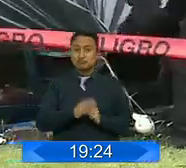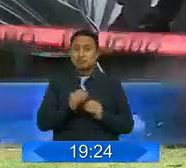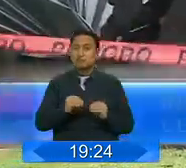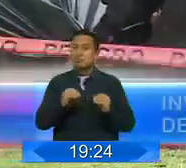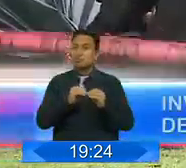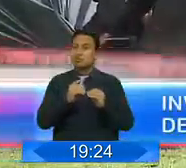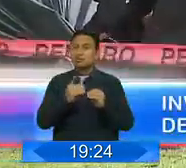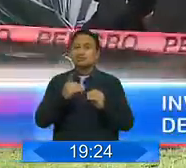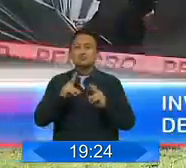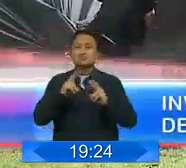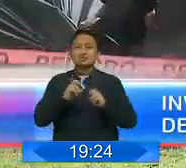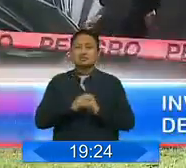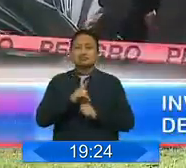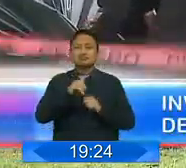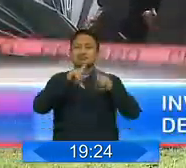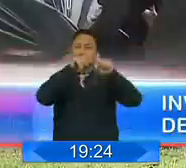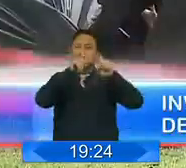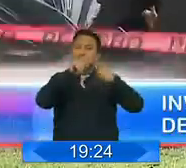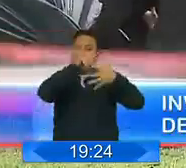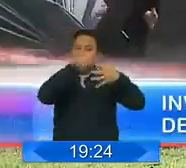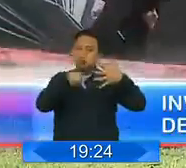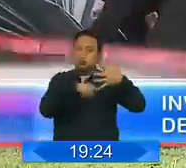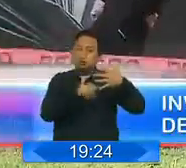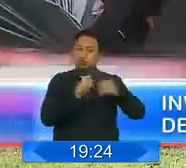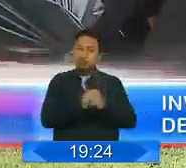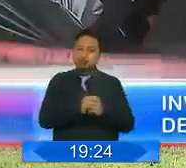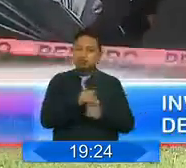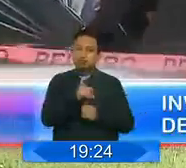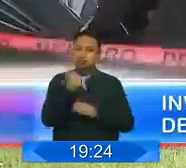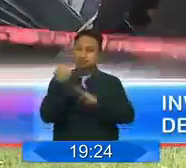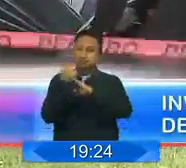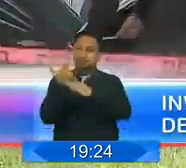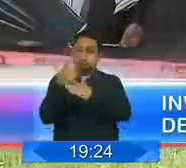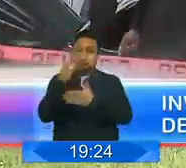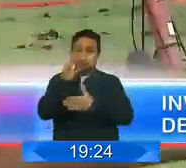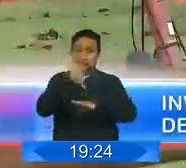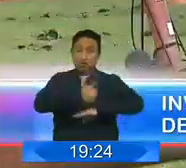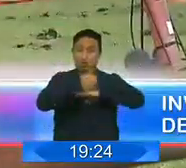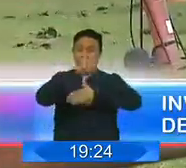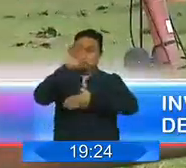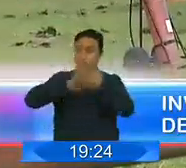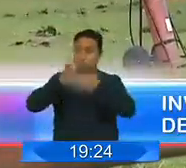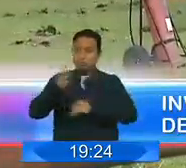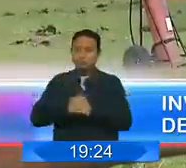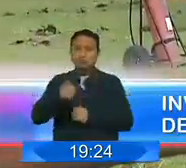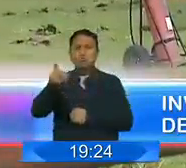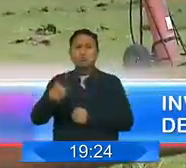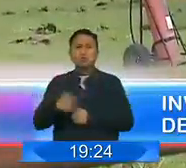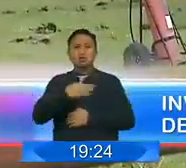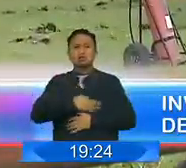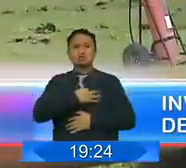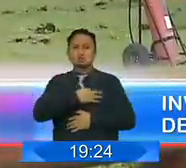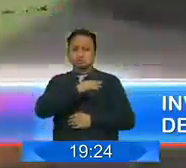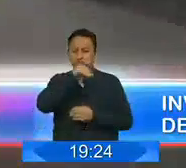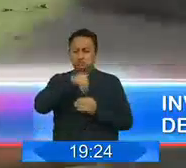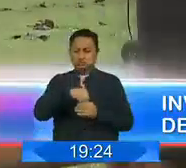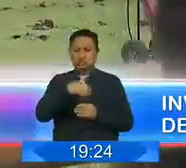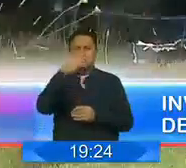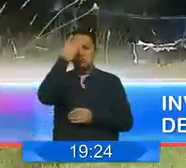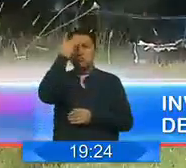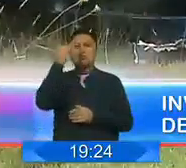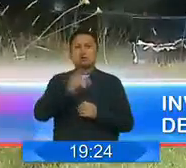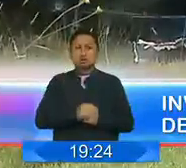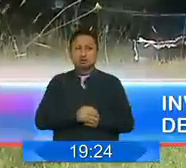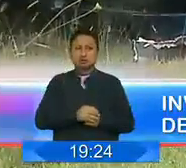aristas. De ahí nacen varias interrogantes, entre ellas, si el uso de la nave estaba autorizado, qué hacía una persona civil en el helicóptero, si el alto